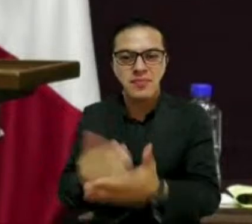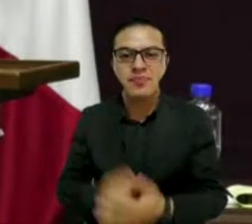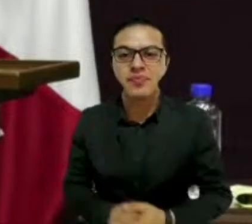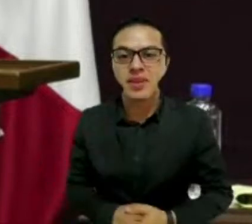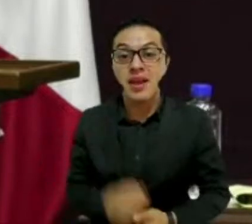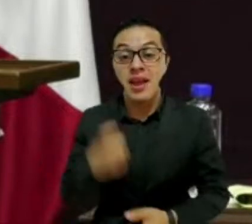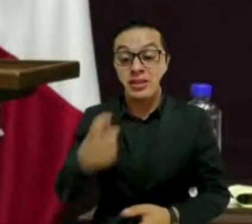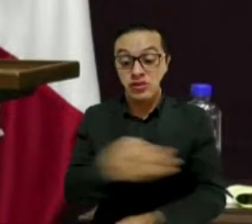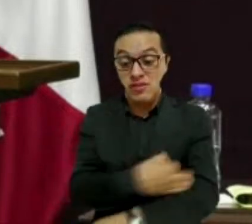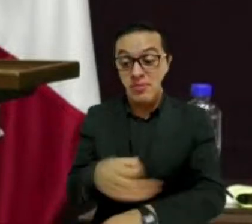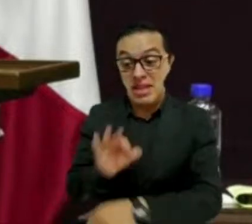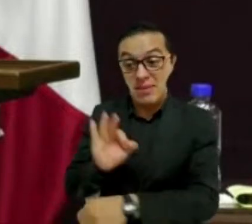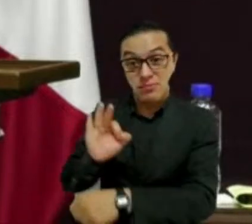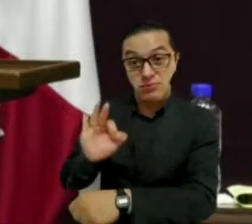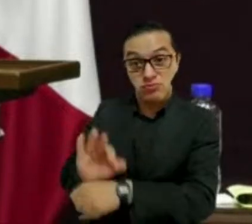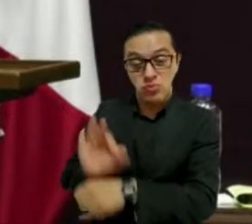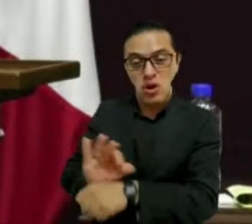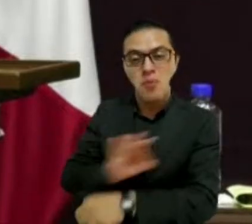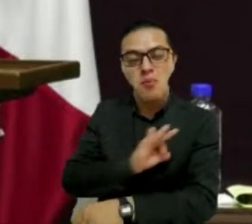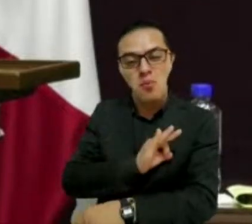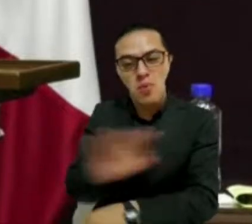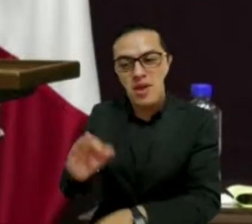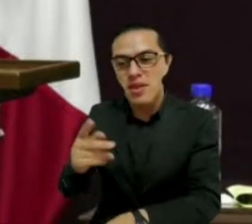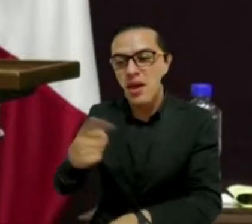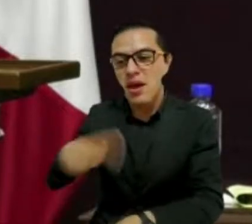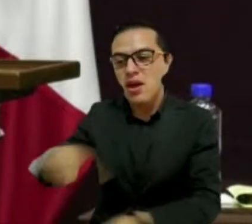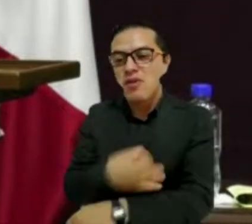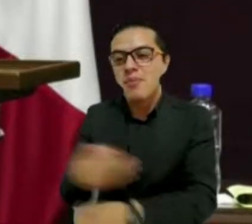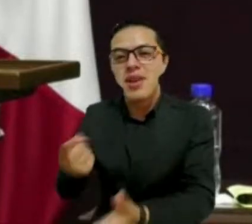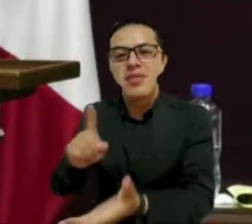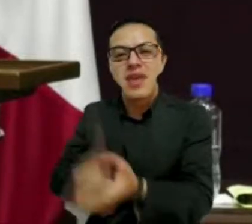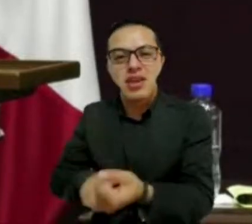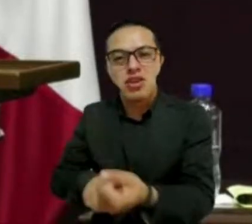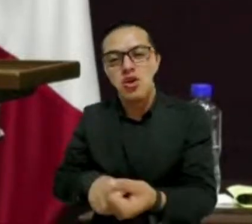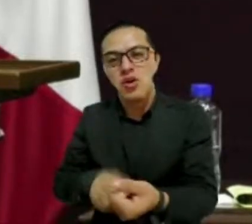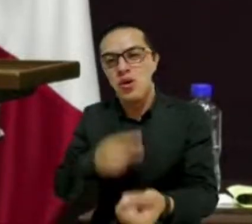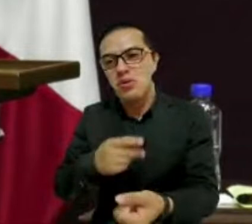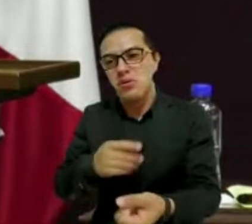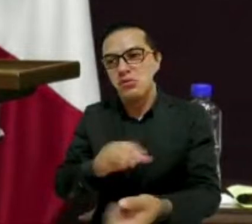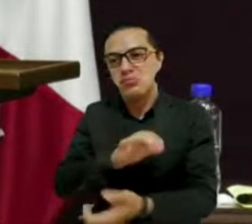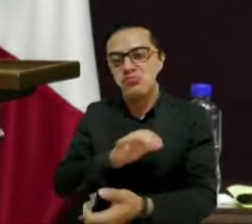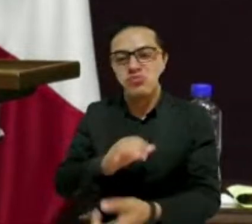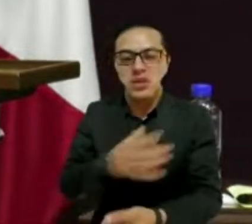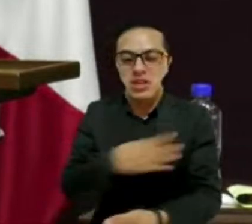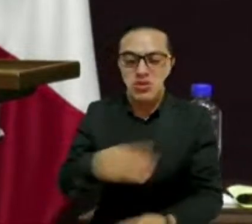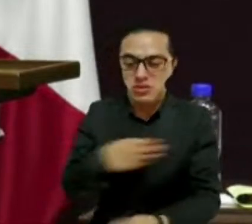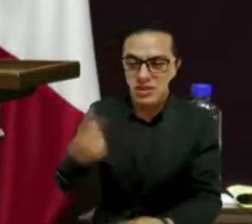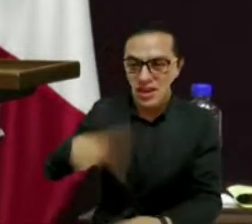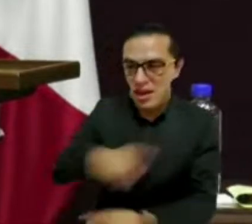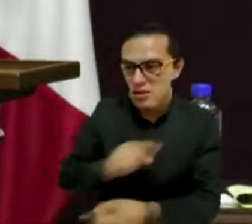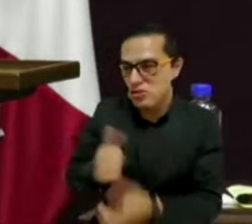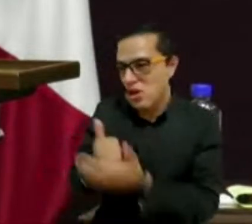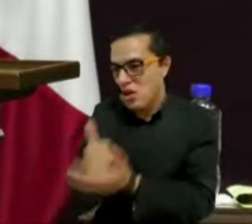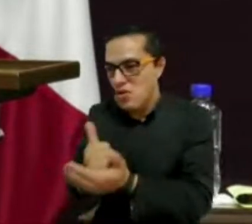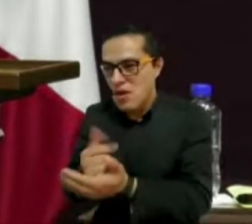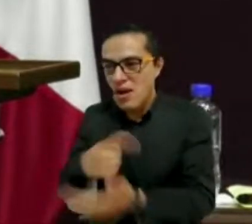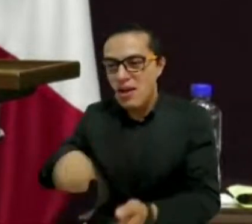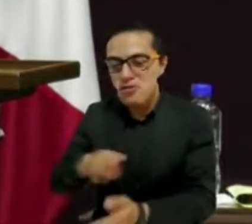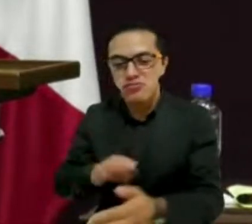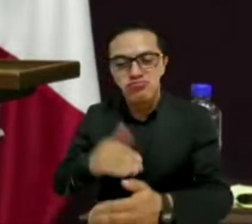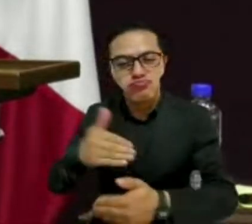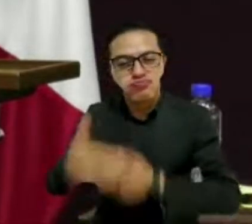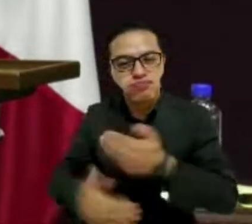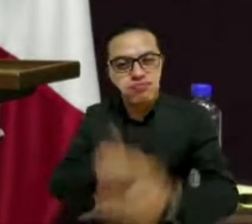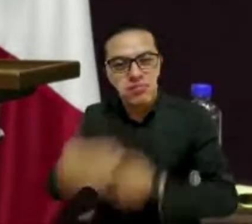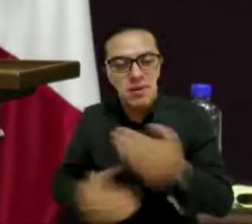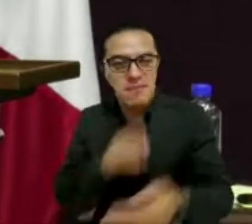seguros y saludables para todos sus miembros, contribuyendo al desarrollo y progreso de la sociedad en su conjunto. Prevención de